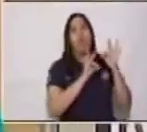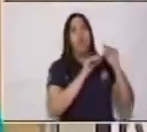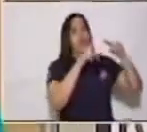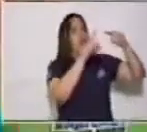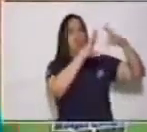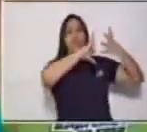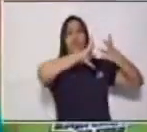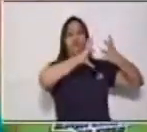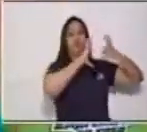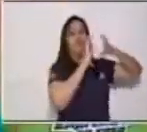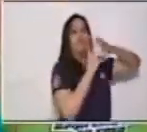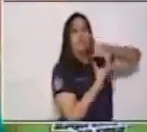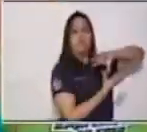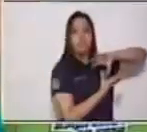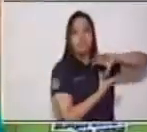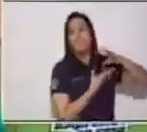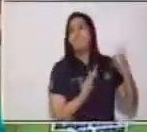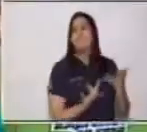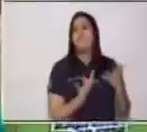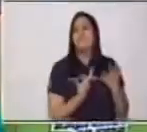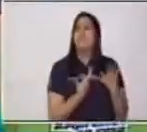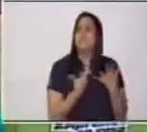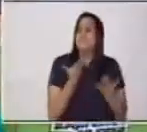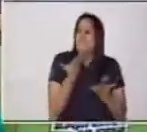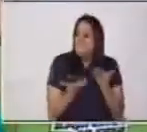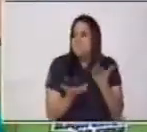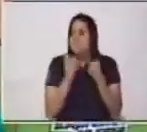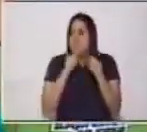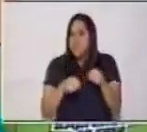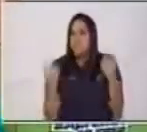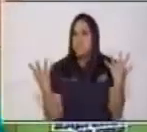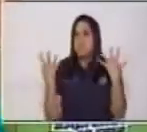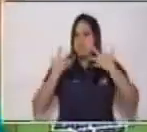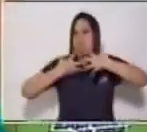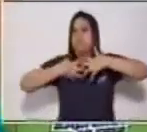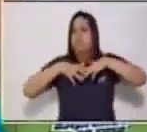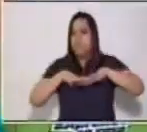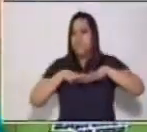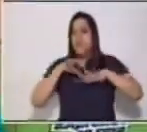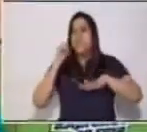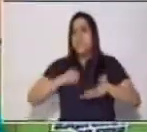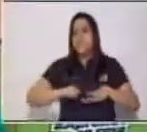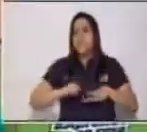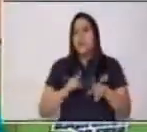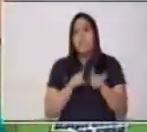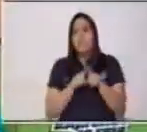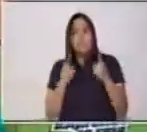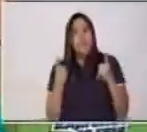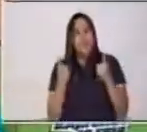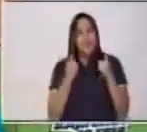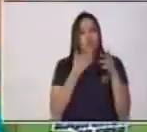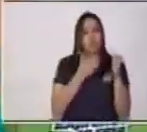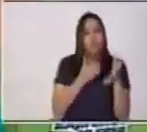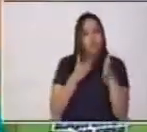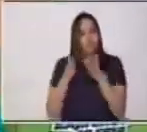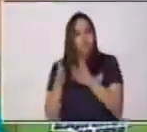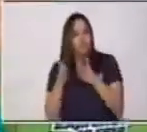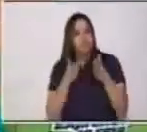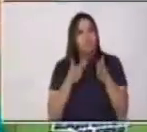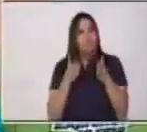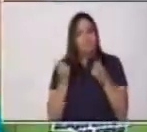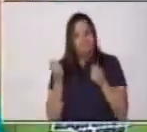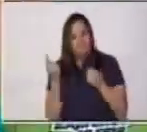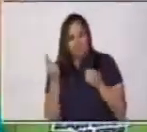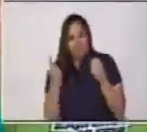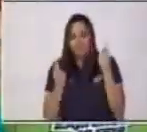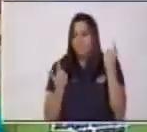órbita. Sí se pueden mezclar las tramas textuales, pero lógicamente esa secuencia el lector no la va a captar